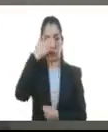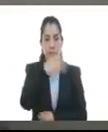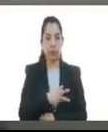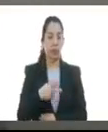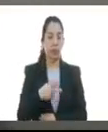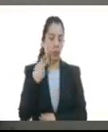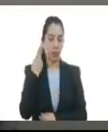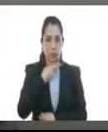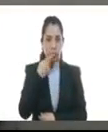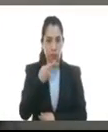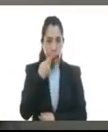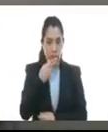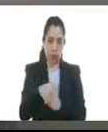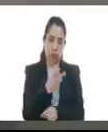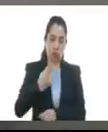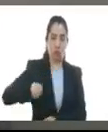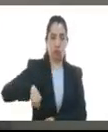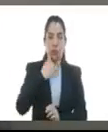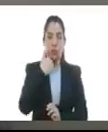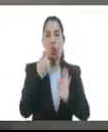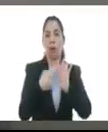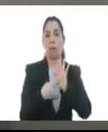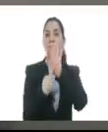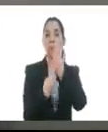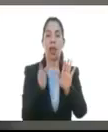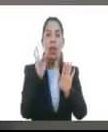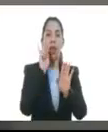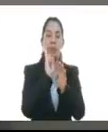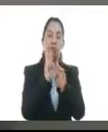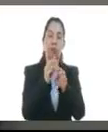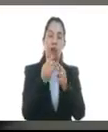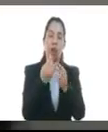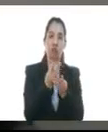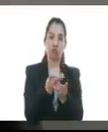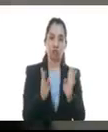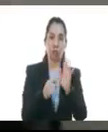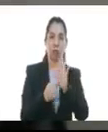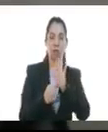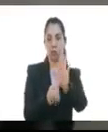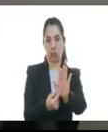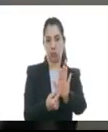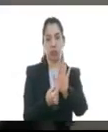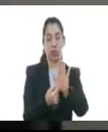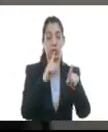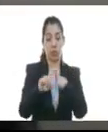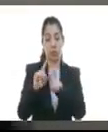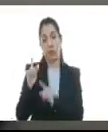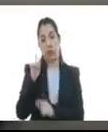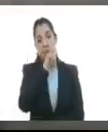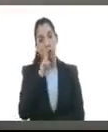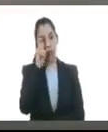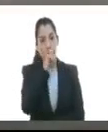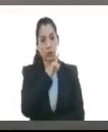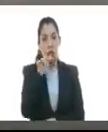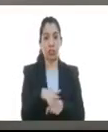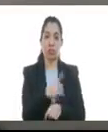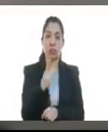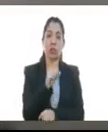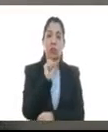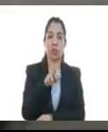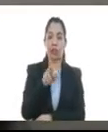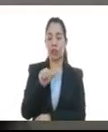abrir el abanico y darle, y como lo hemos dicho, o sea, la raíz doble tiene como virtud